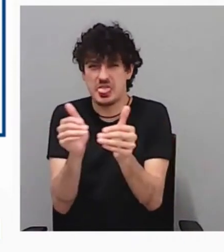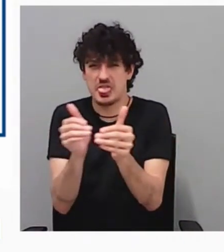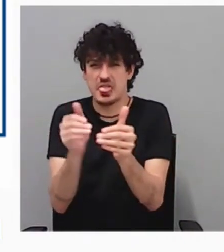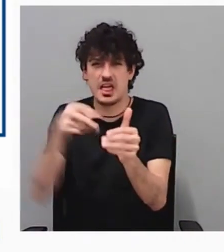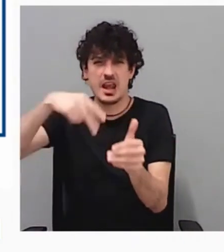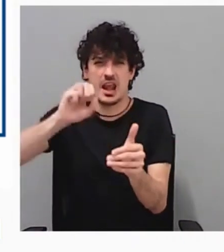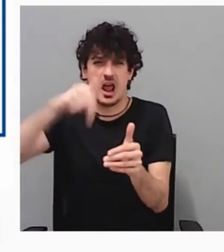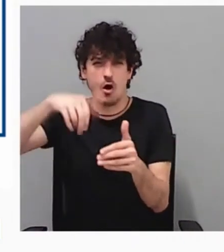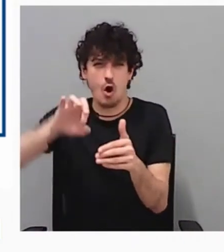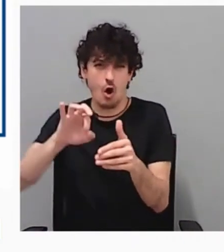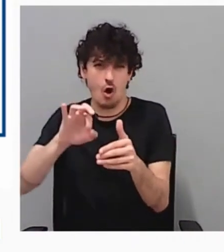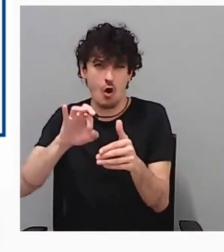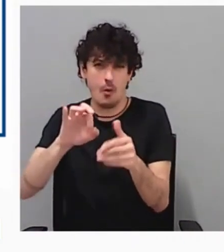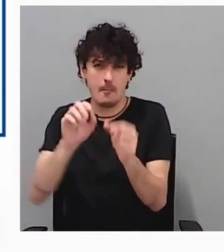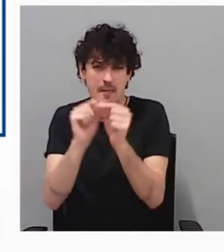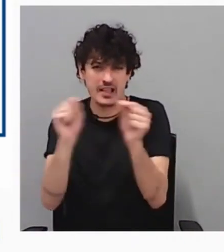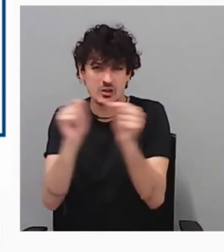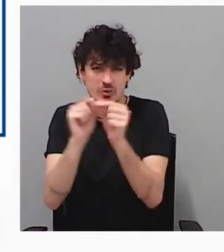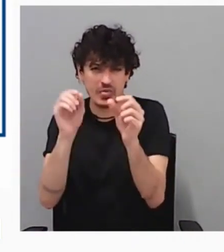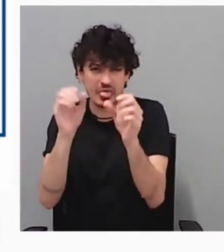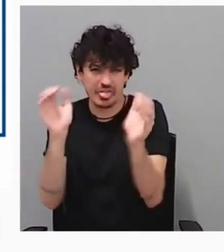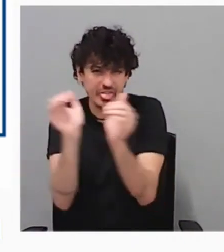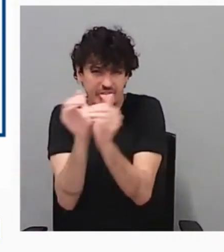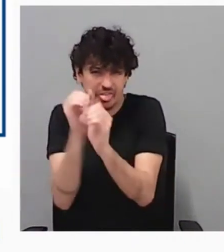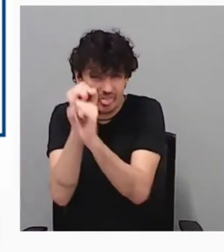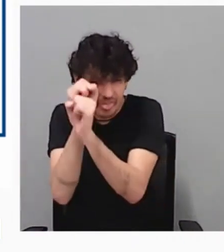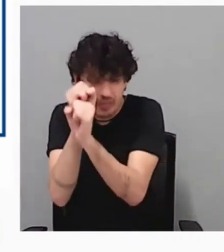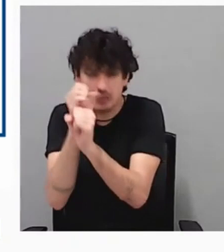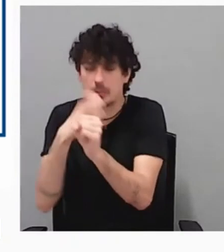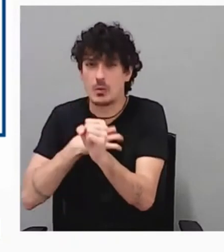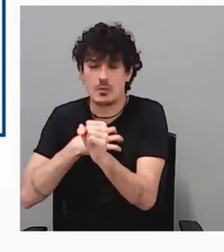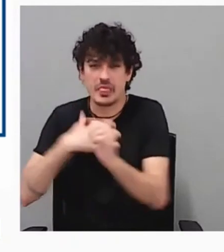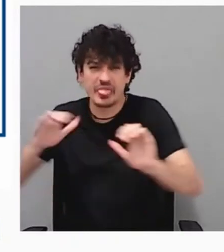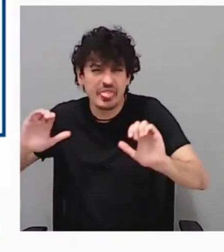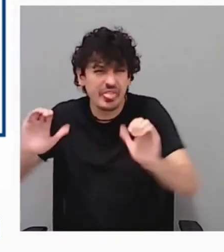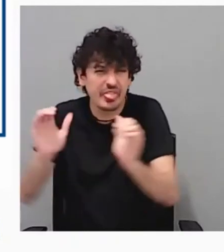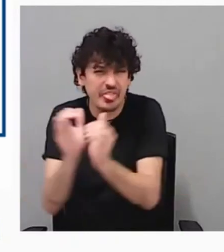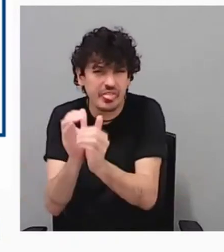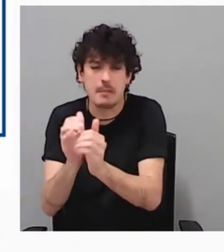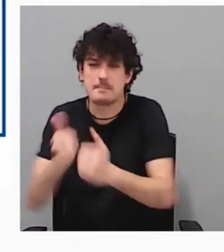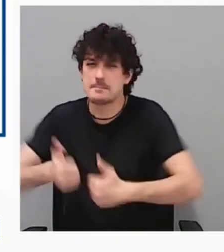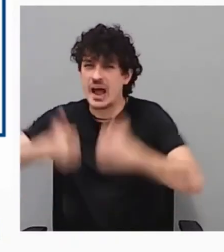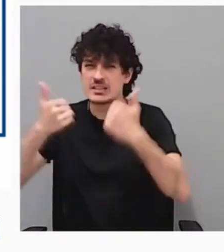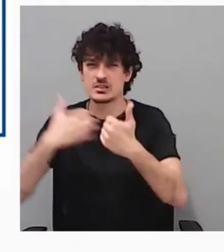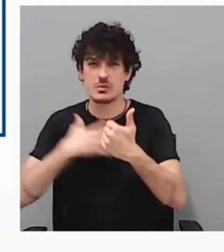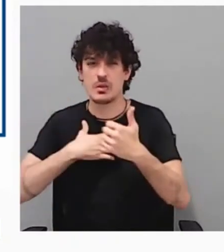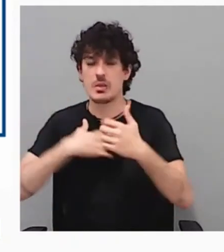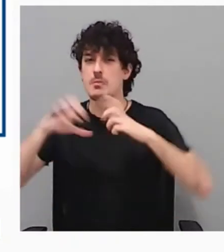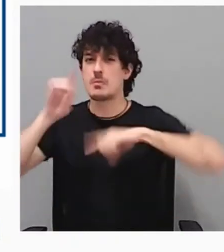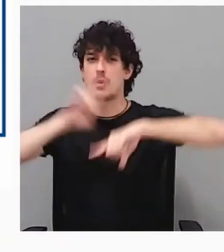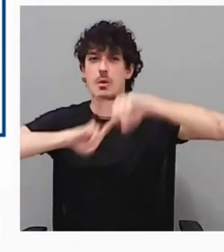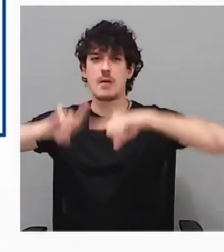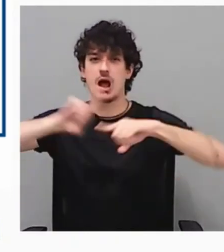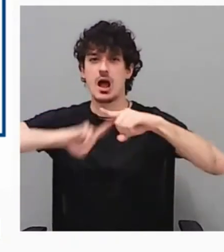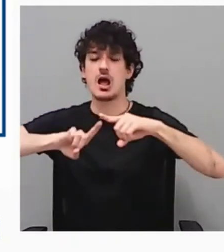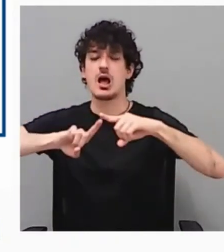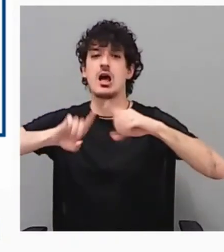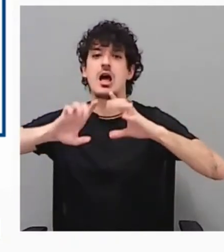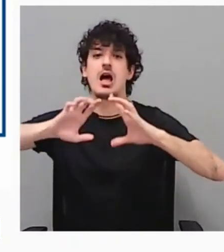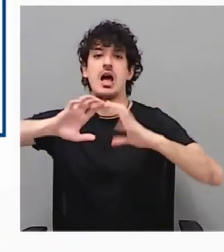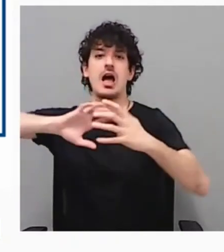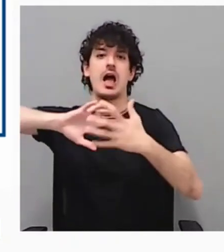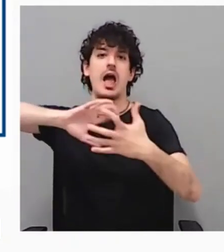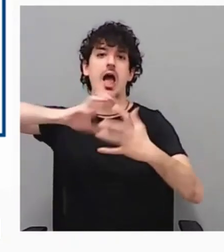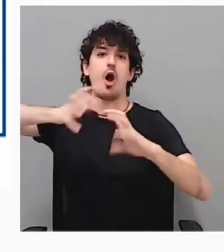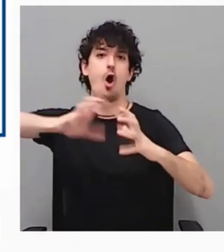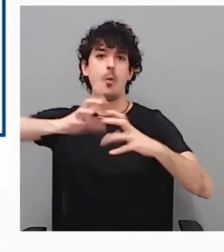bajar de 2 nanómetros, ya no se pueden hacer más pequeños. Está el problema geopolítico, que es la razón por la que China quiere invadir Taiwán, no quieren vivir sin